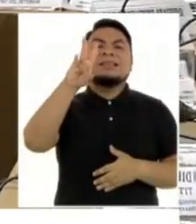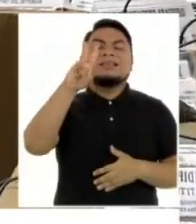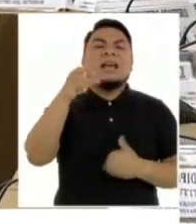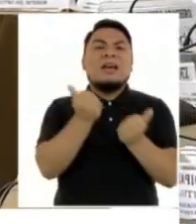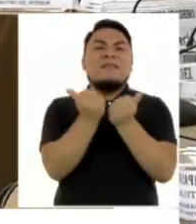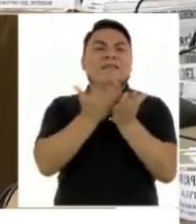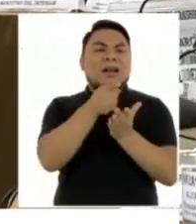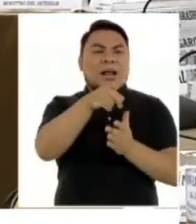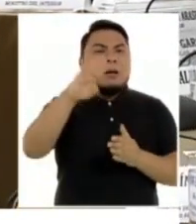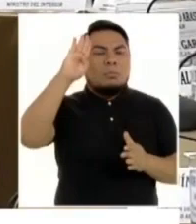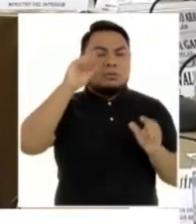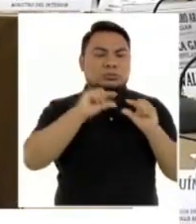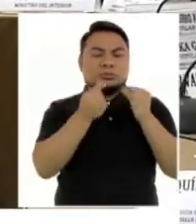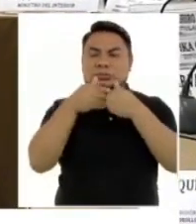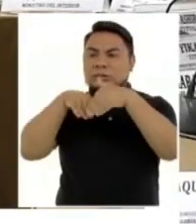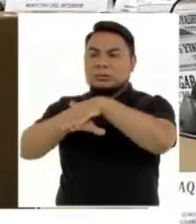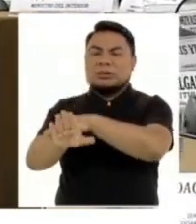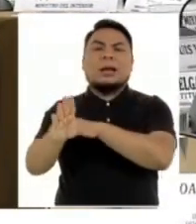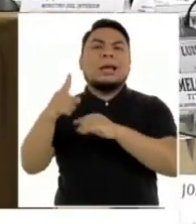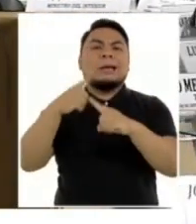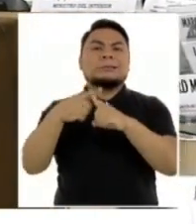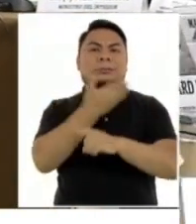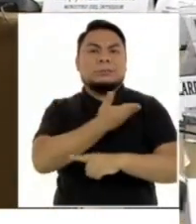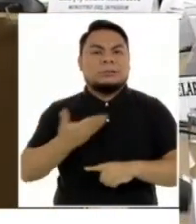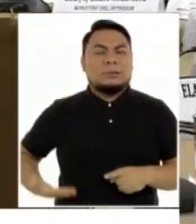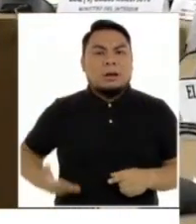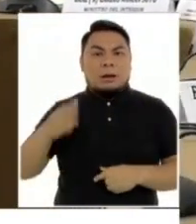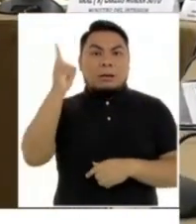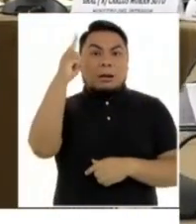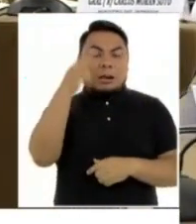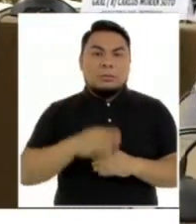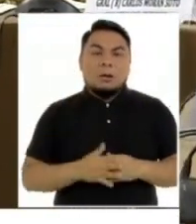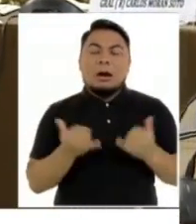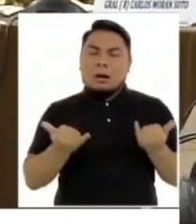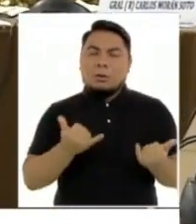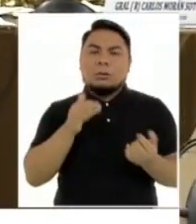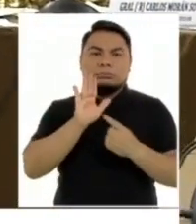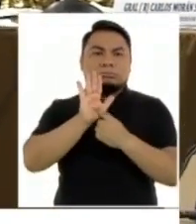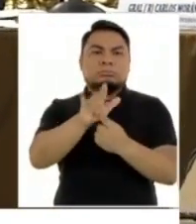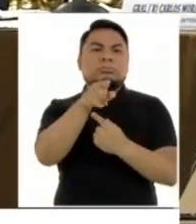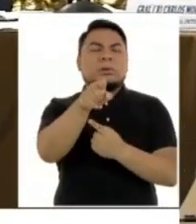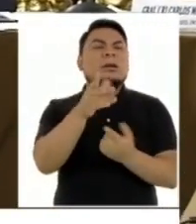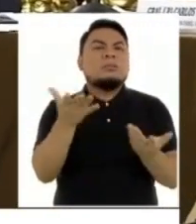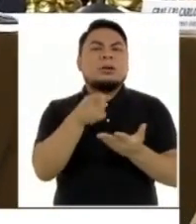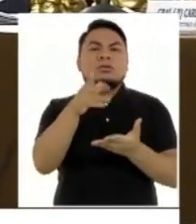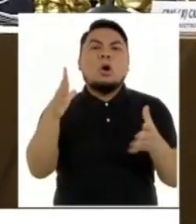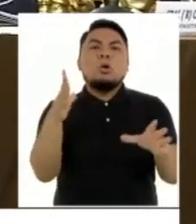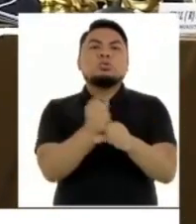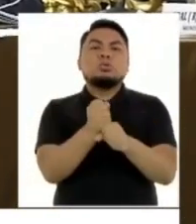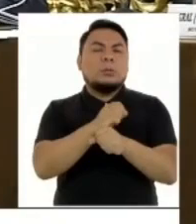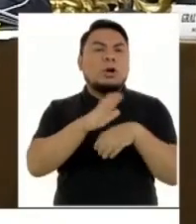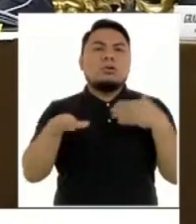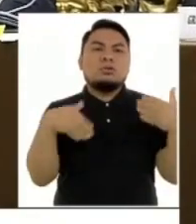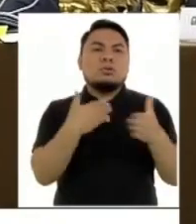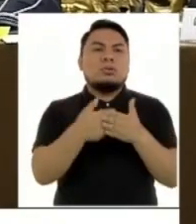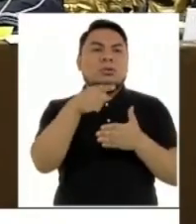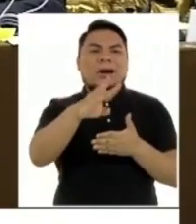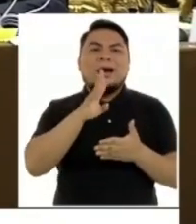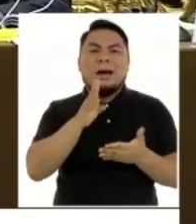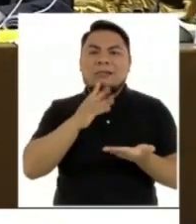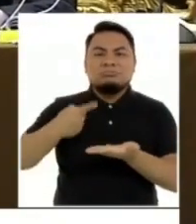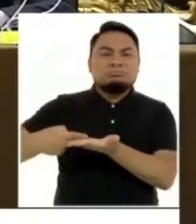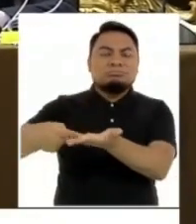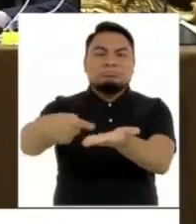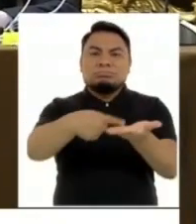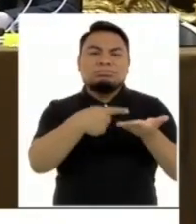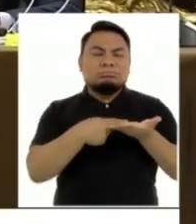la casa del expresidente Alan García Pérez. A continuación, le vamos a presentar un resumen de lo que ha